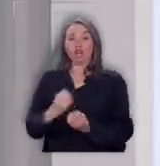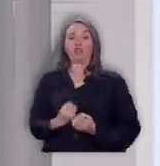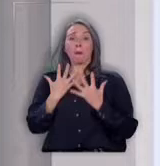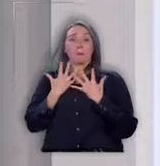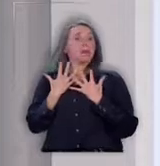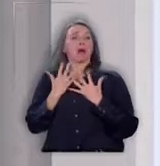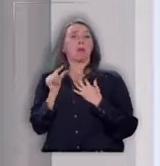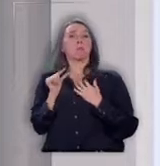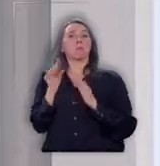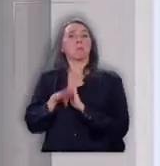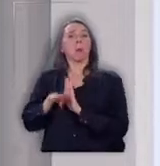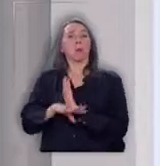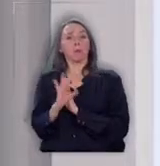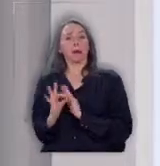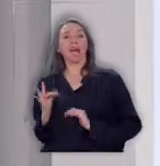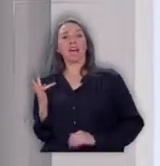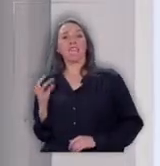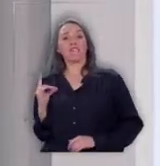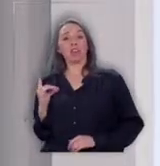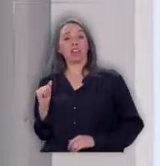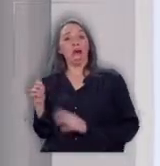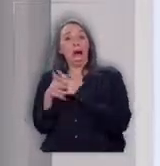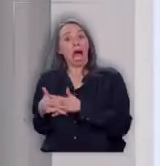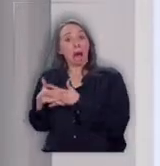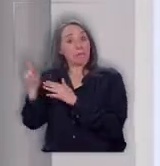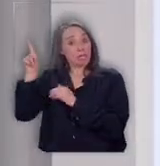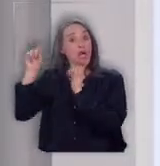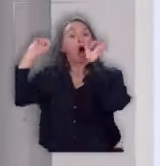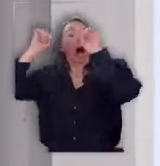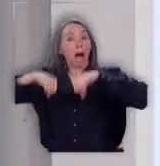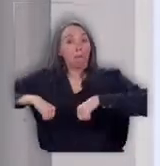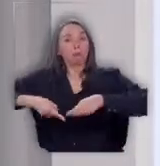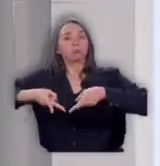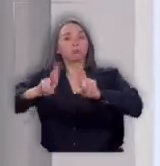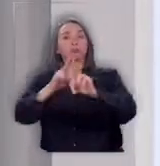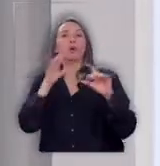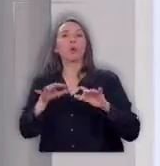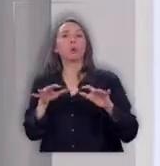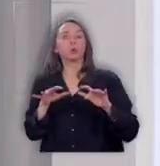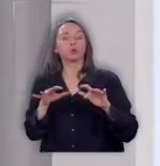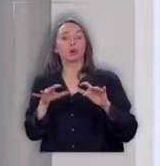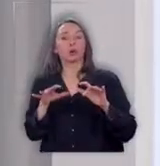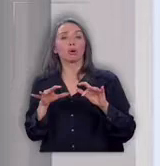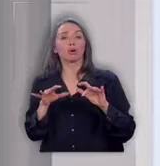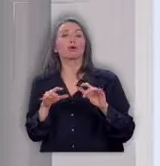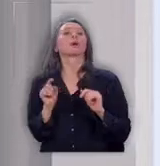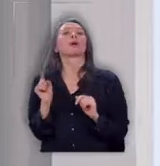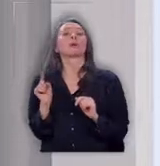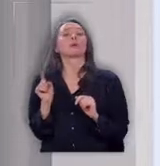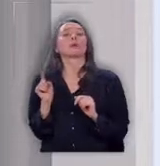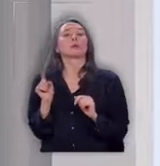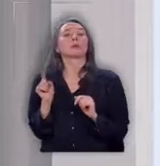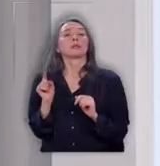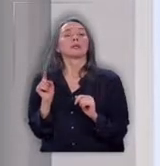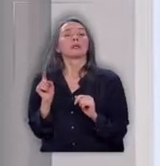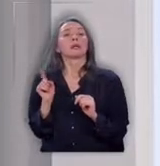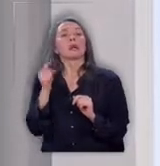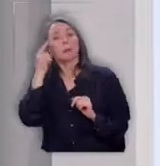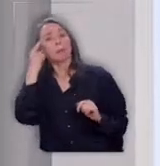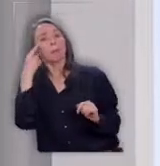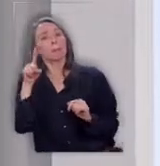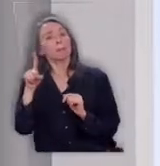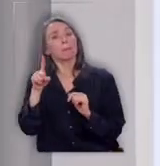baja y la fda aprobó su uso en una indicación que se consideraba fuera